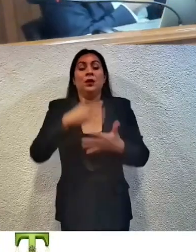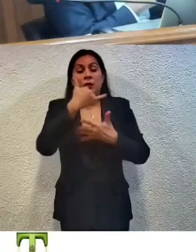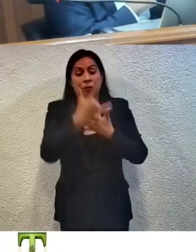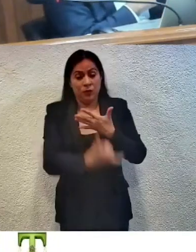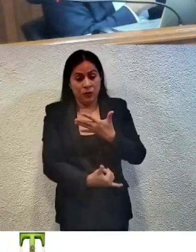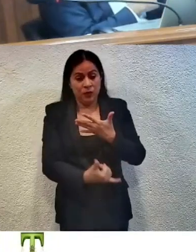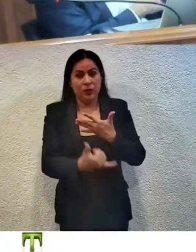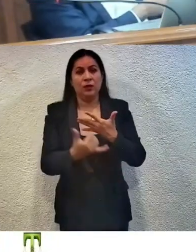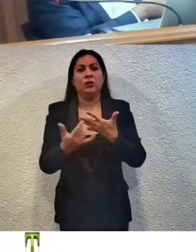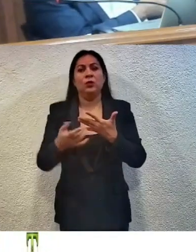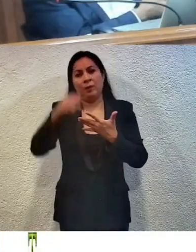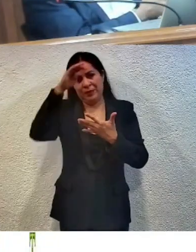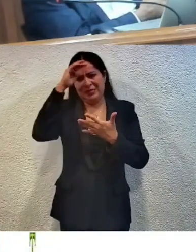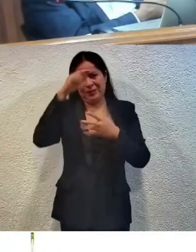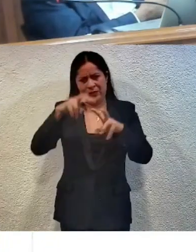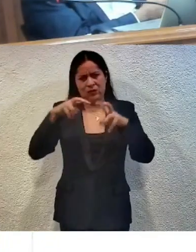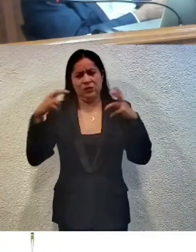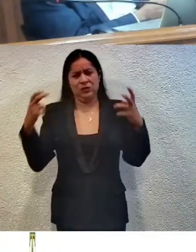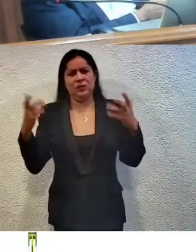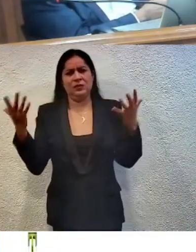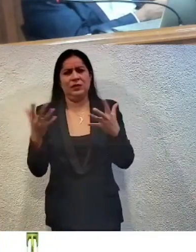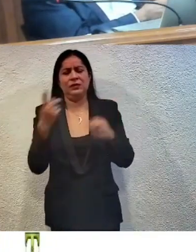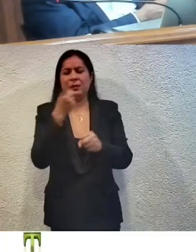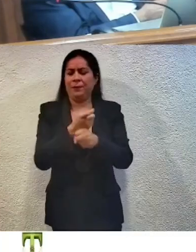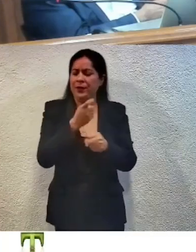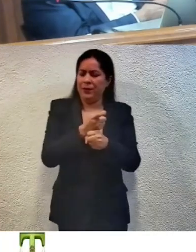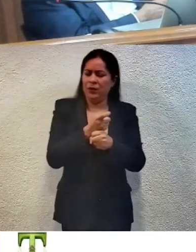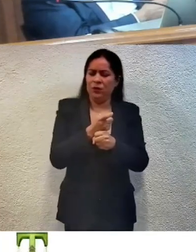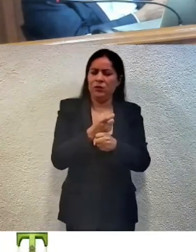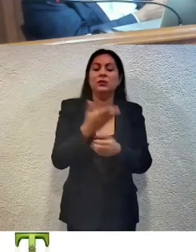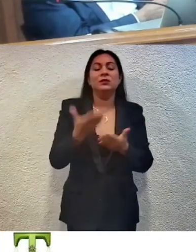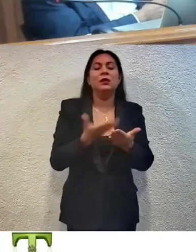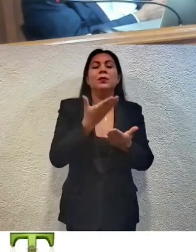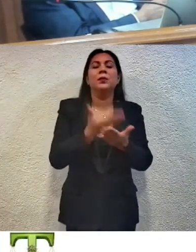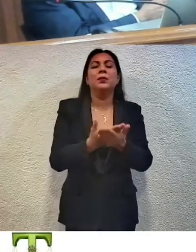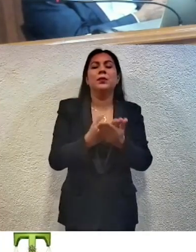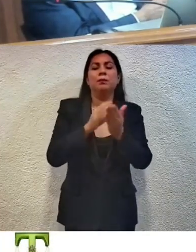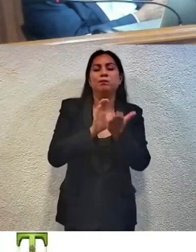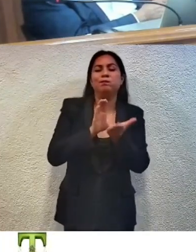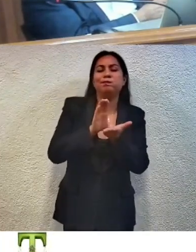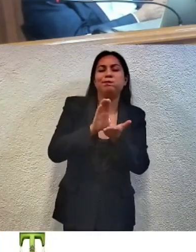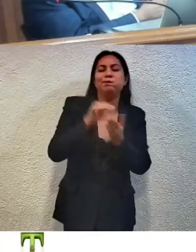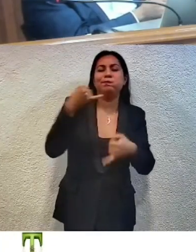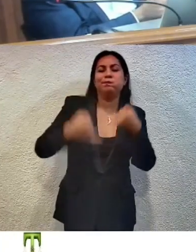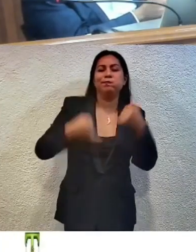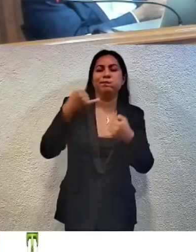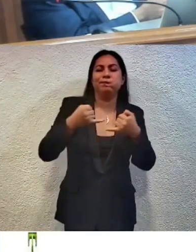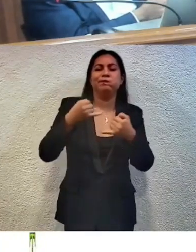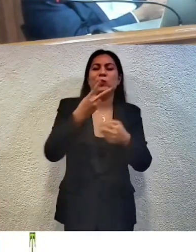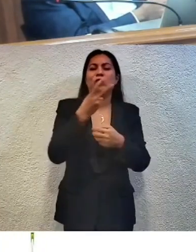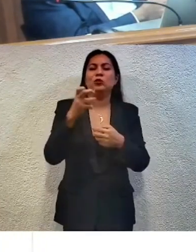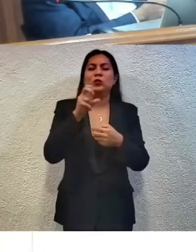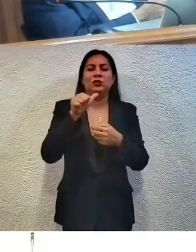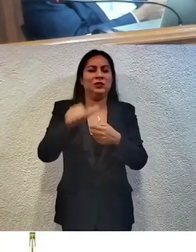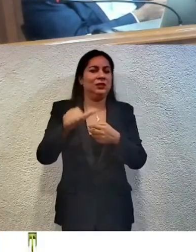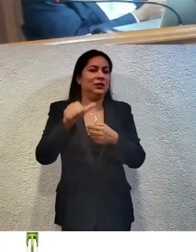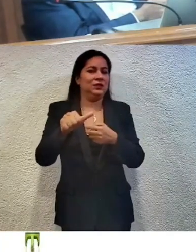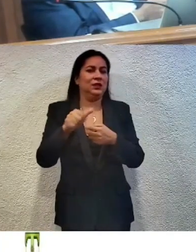proyecto que se somete a consideración en primer término, se propone acumular los juicios electorales ciudadanos